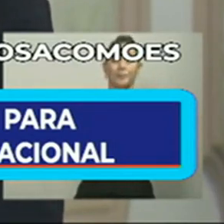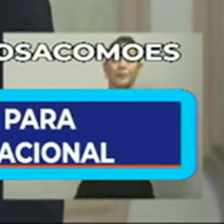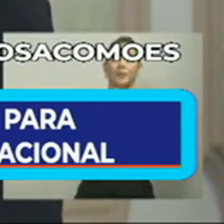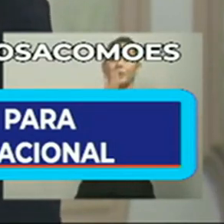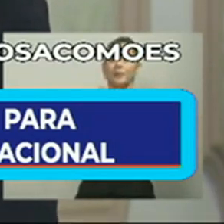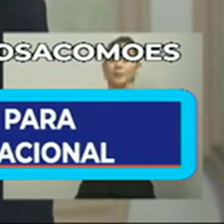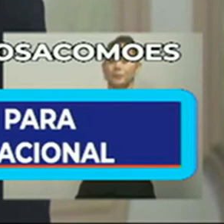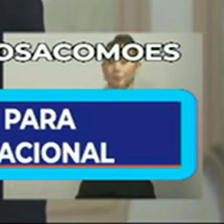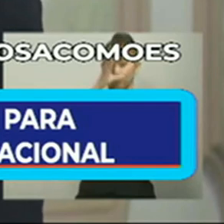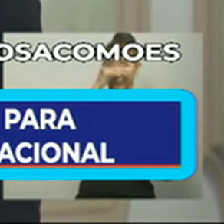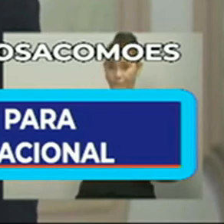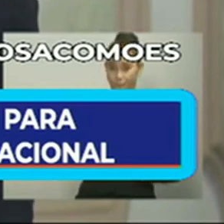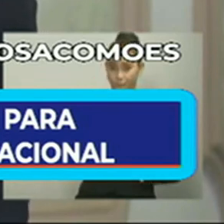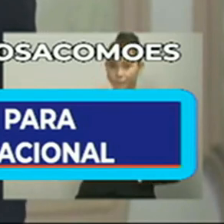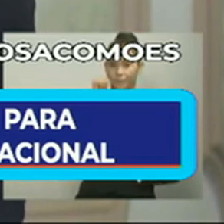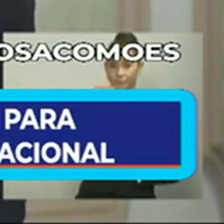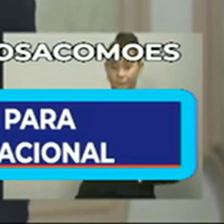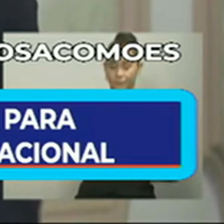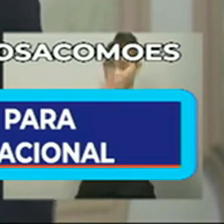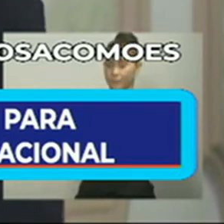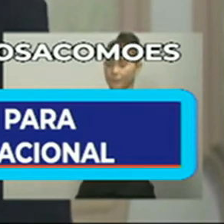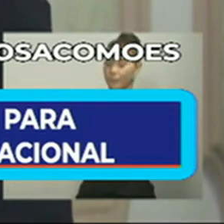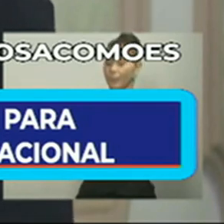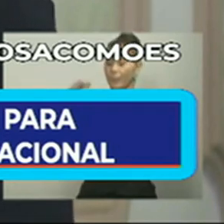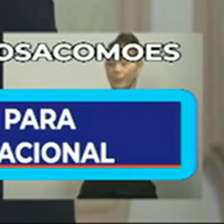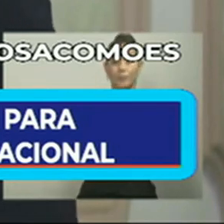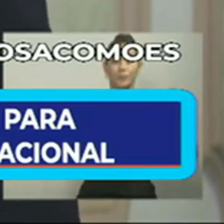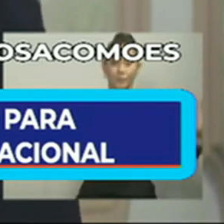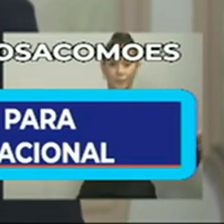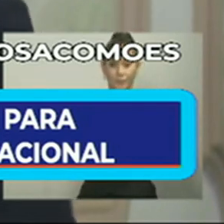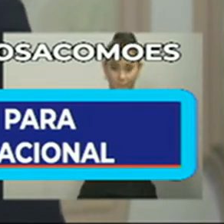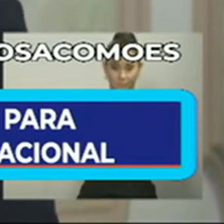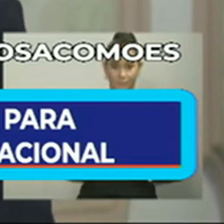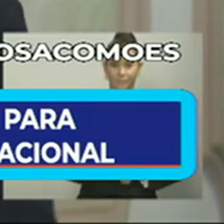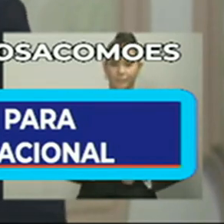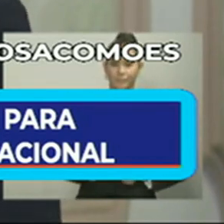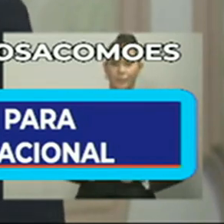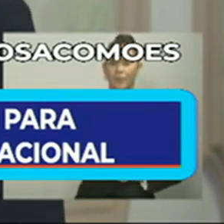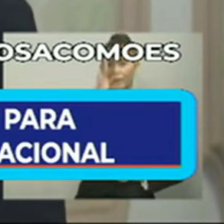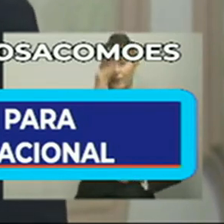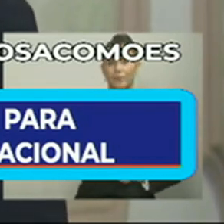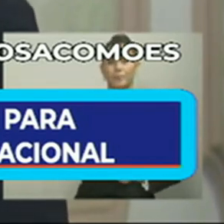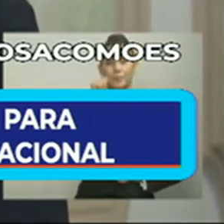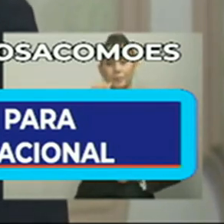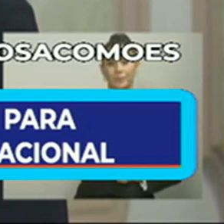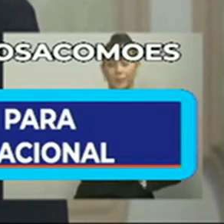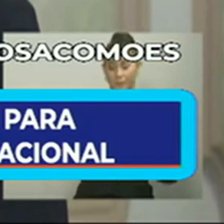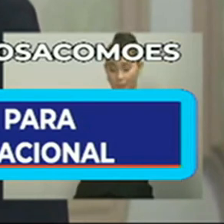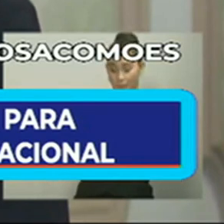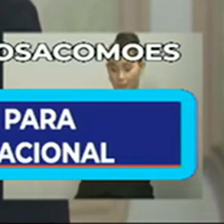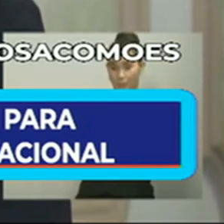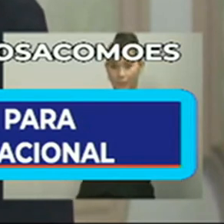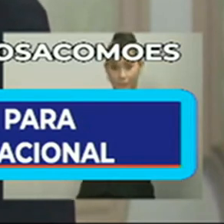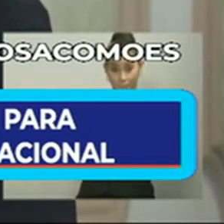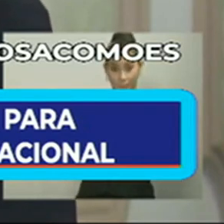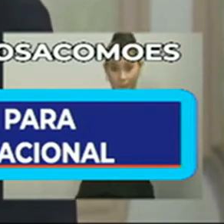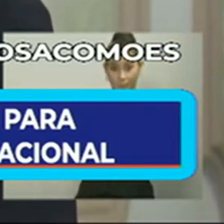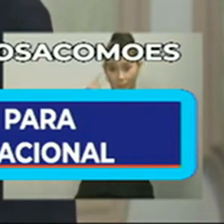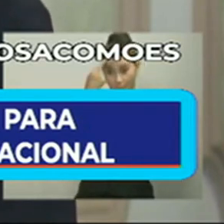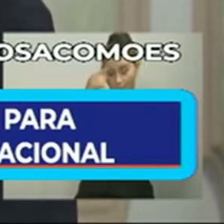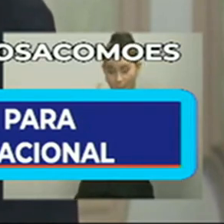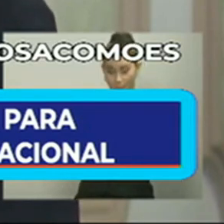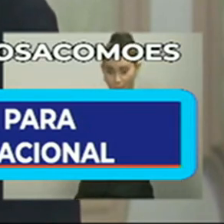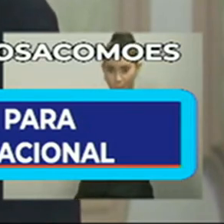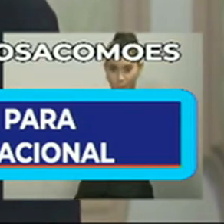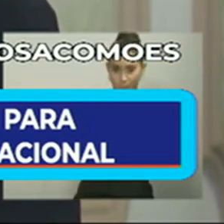el mismo cuerpo de policía de esos lugares, de esos barrios, en vez de estar protegiendo, eran parte de las estructuras criminales